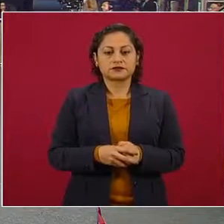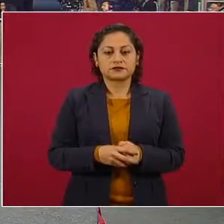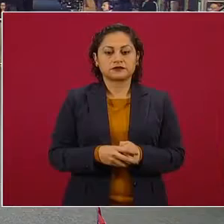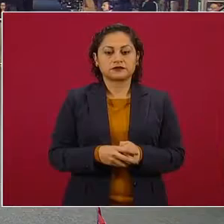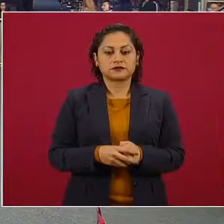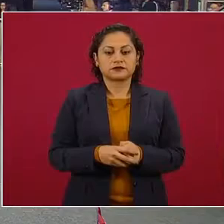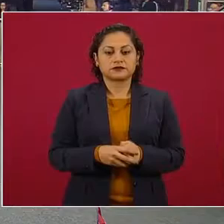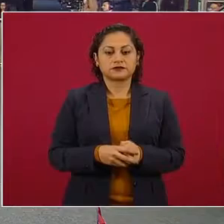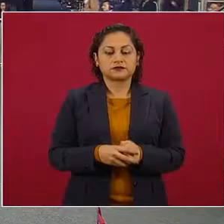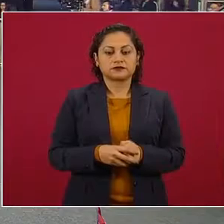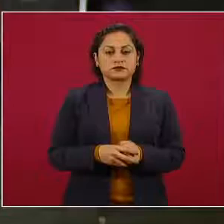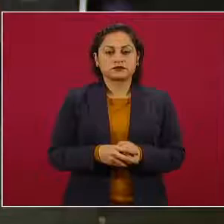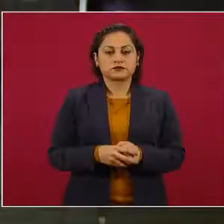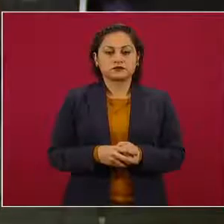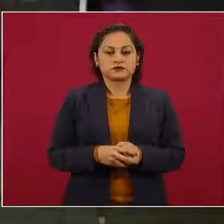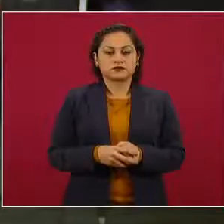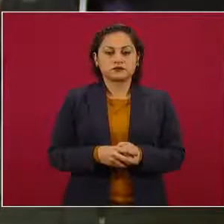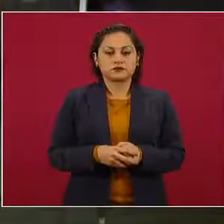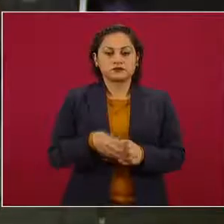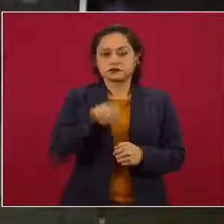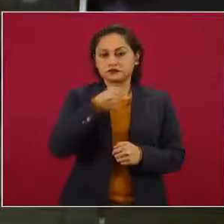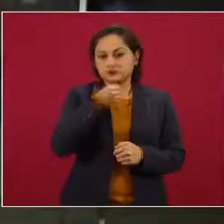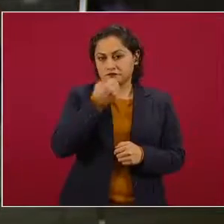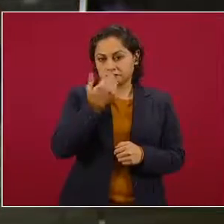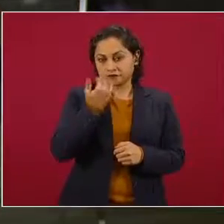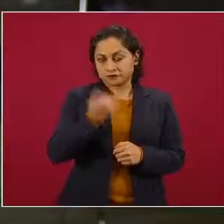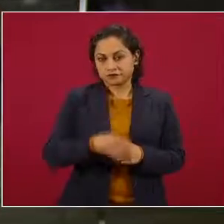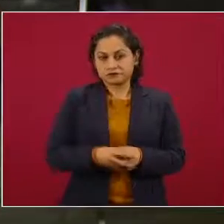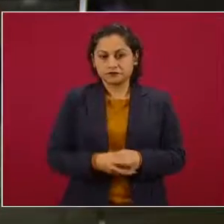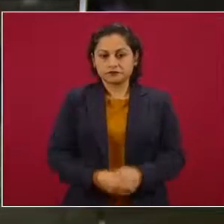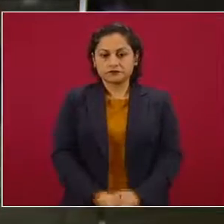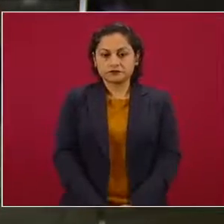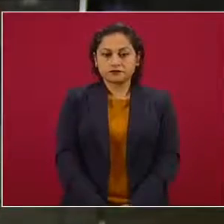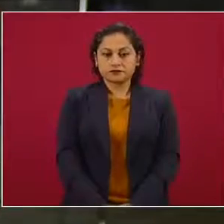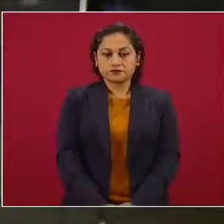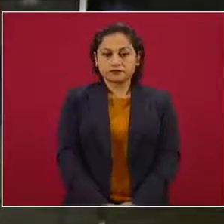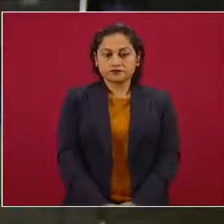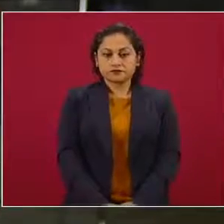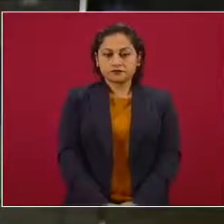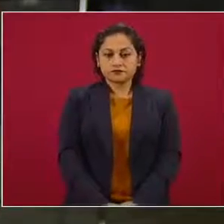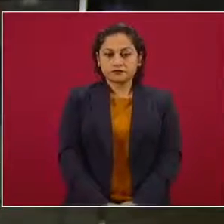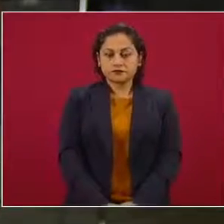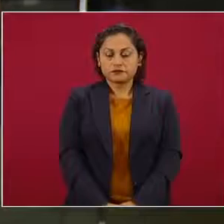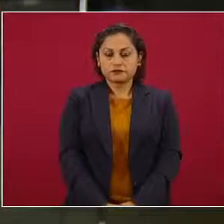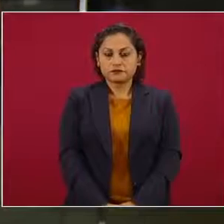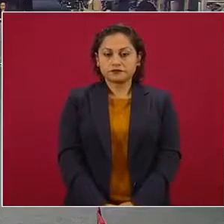enfermó, entonces lleva ya mucho tiempo en esta recuperación. O sea, sí, está